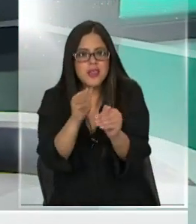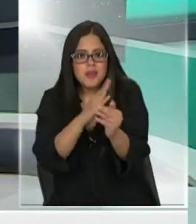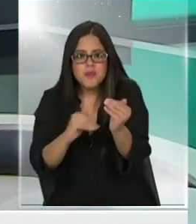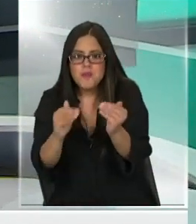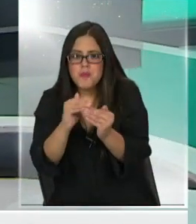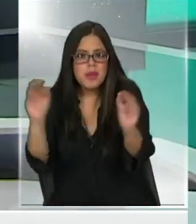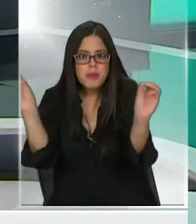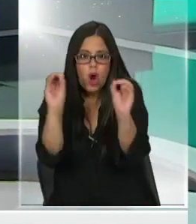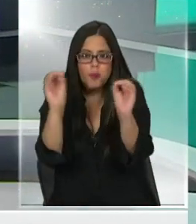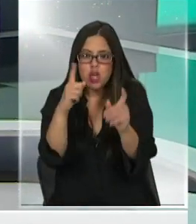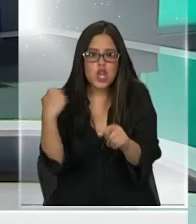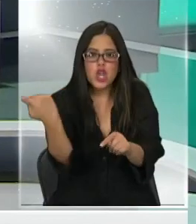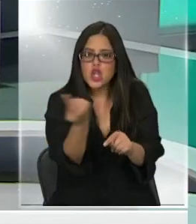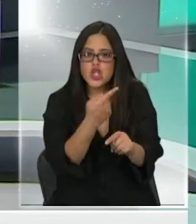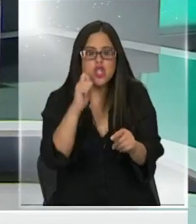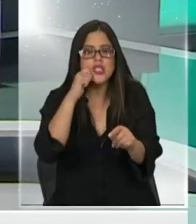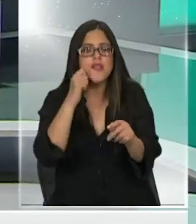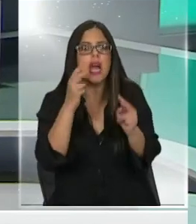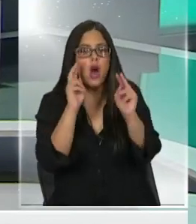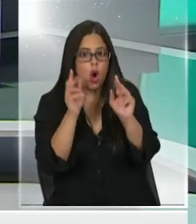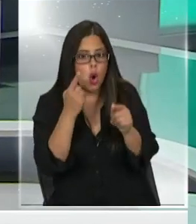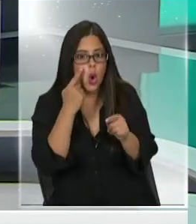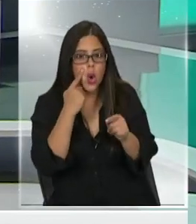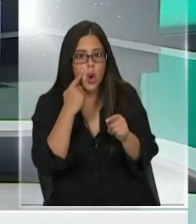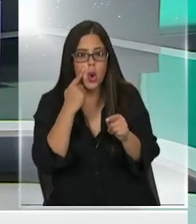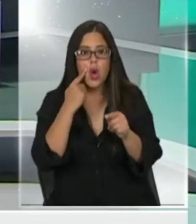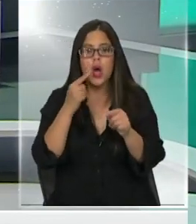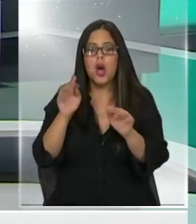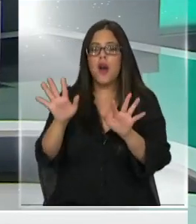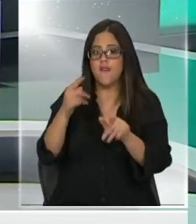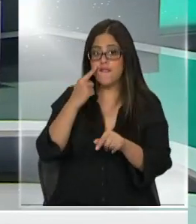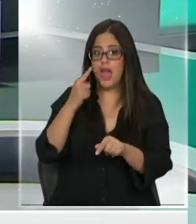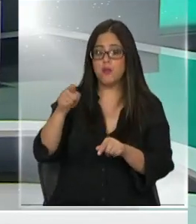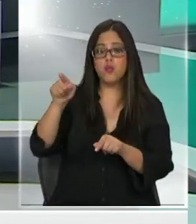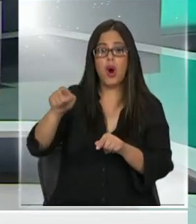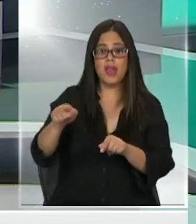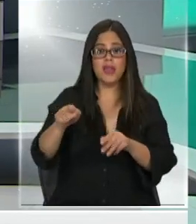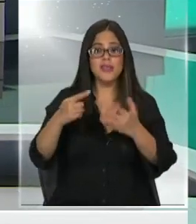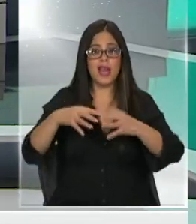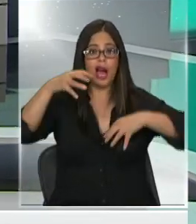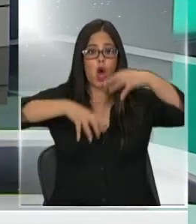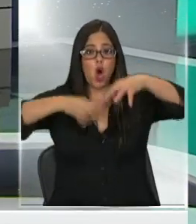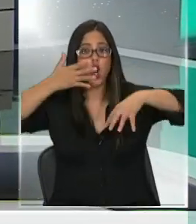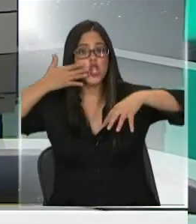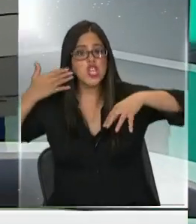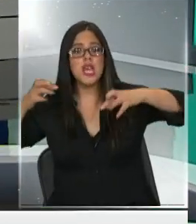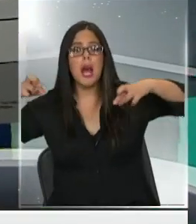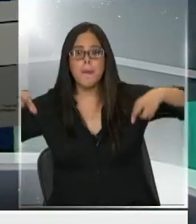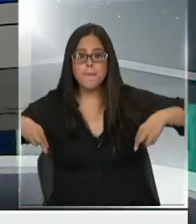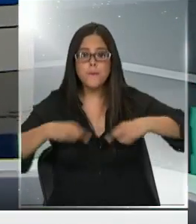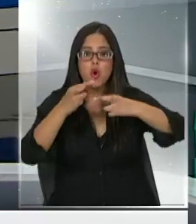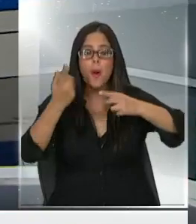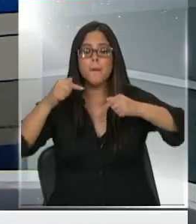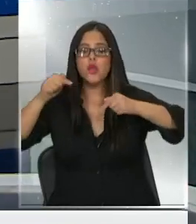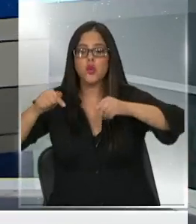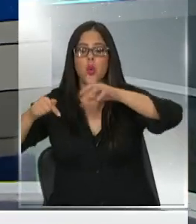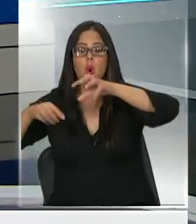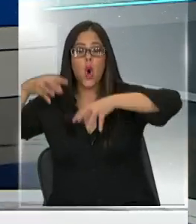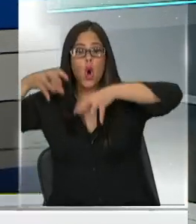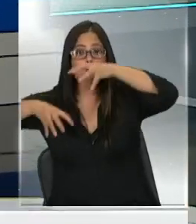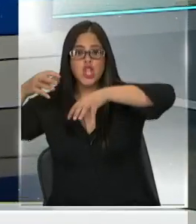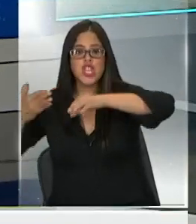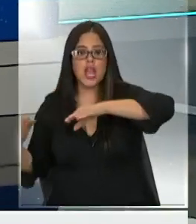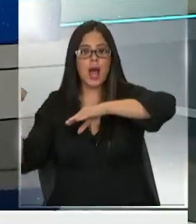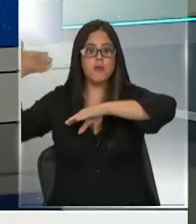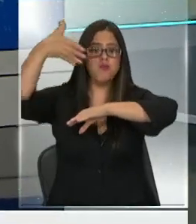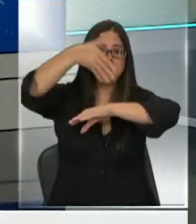que nosotros. Estamos en el lado argentino. A ver, a este lado de la cordillera está Pucón. Exacto. Tú cruzas la cordillera. La altura de la región de la Araucanía. Y se encuentra